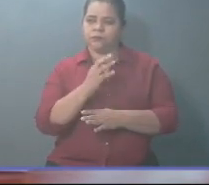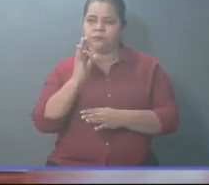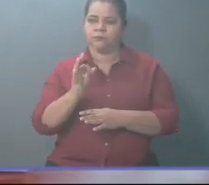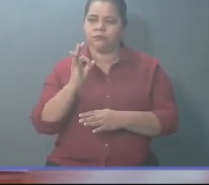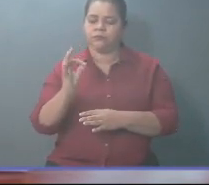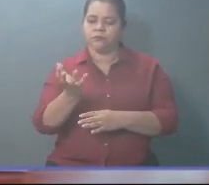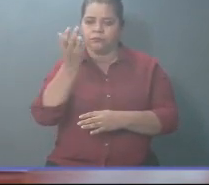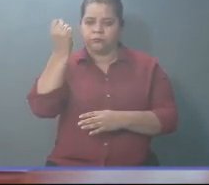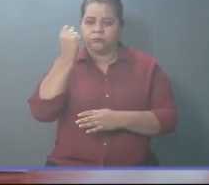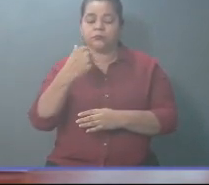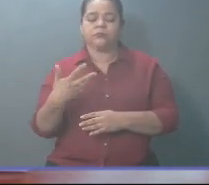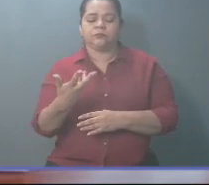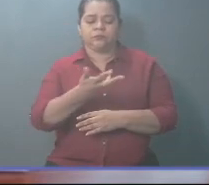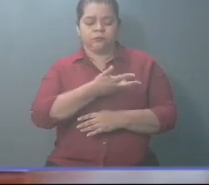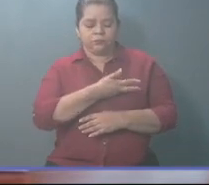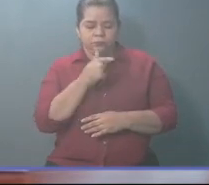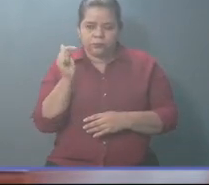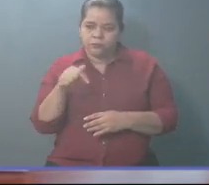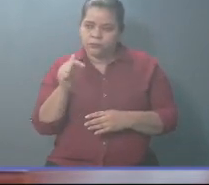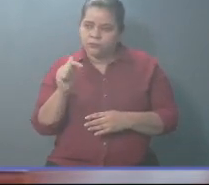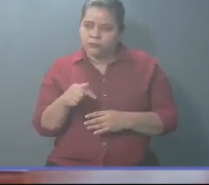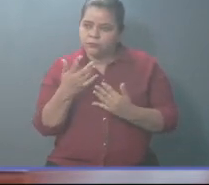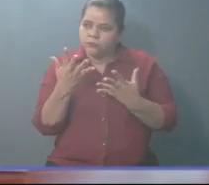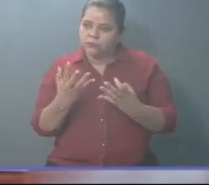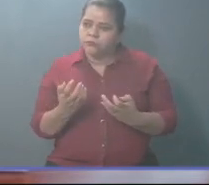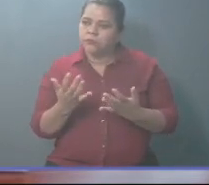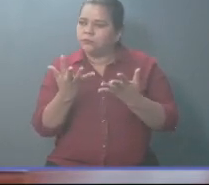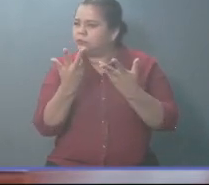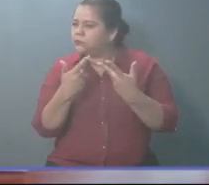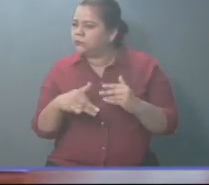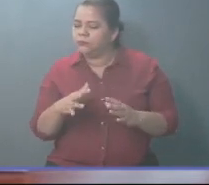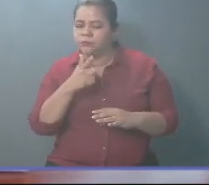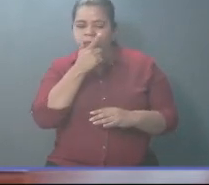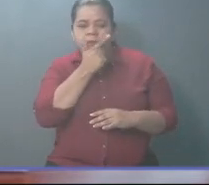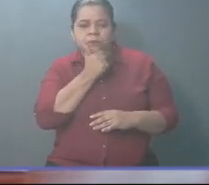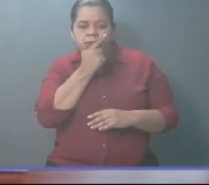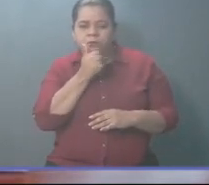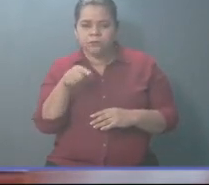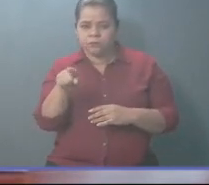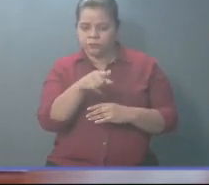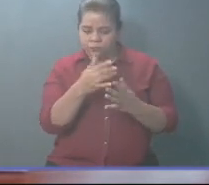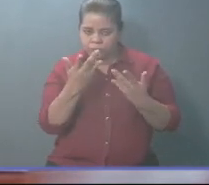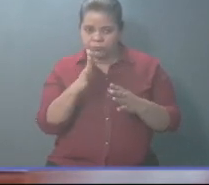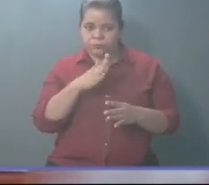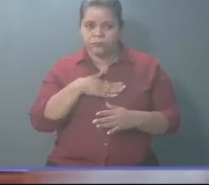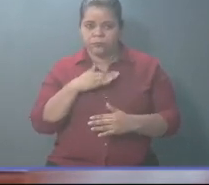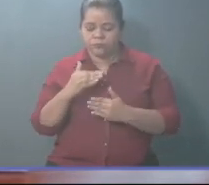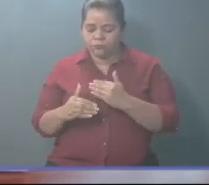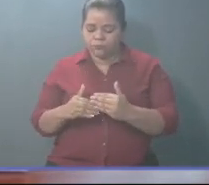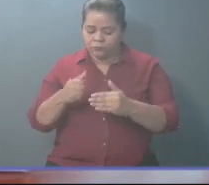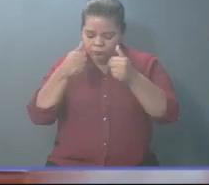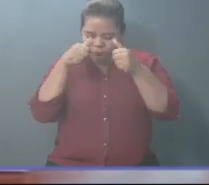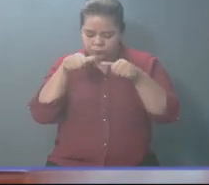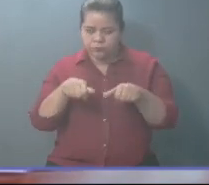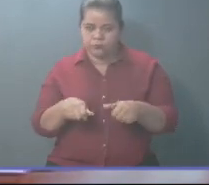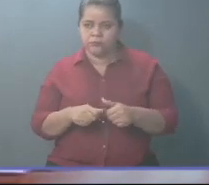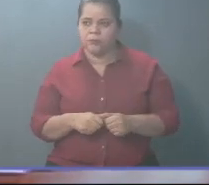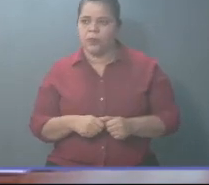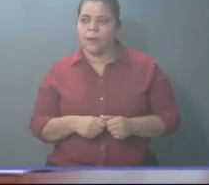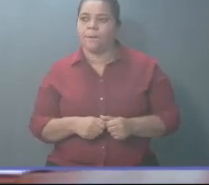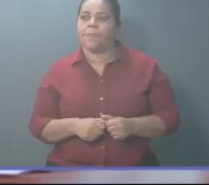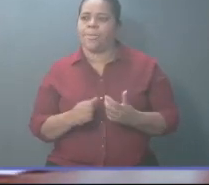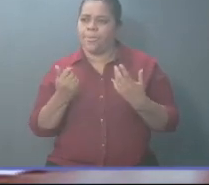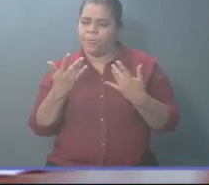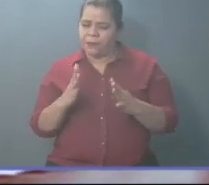éxitos. Estamos acá también para cualquier inquietud que ustedes tengan respecto a los procesos de aprobación. Aquí